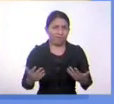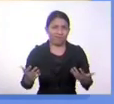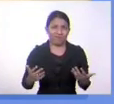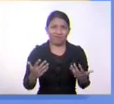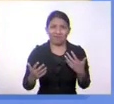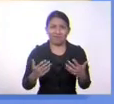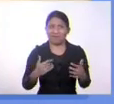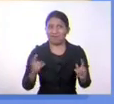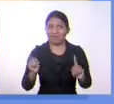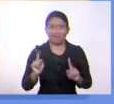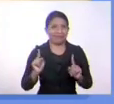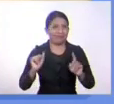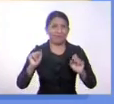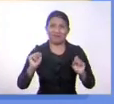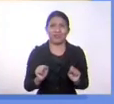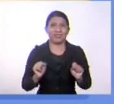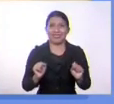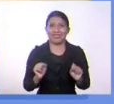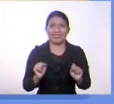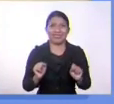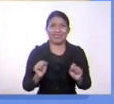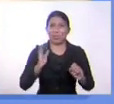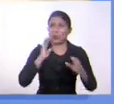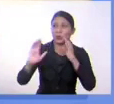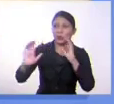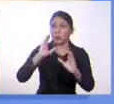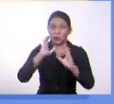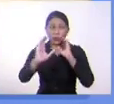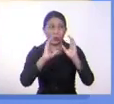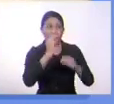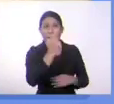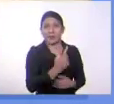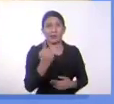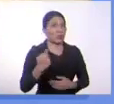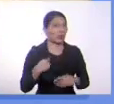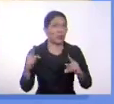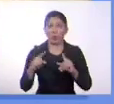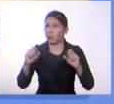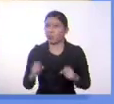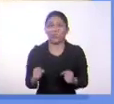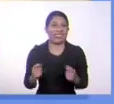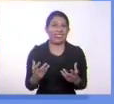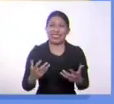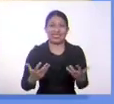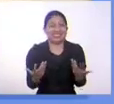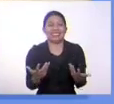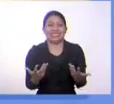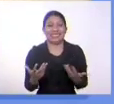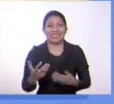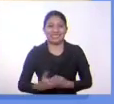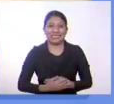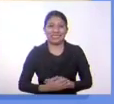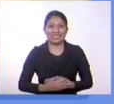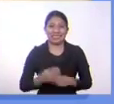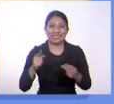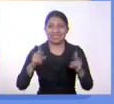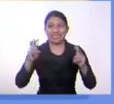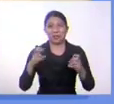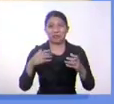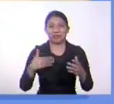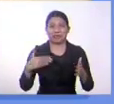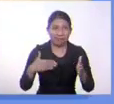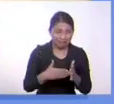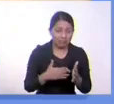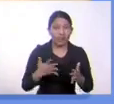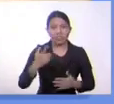la facilidad para poder comunicarme con nadie prácticamente. Entonces, bueno, el tema de encontrar